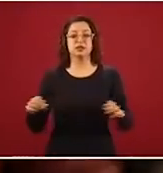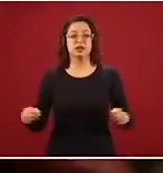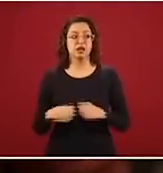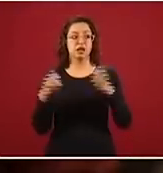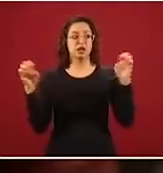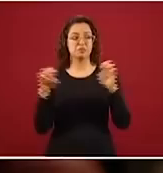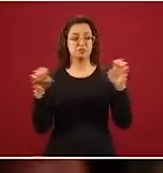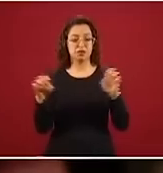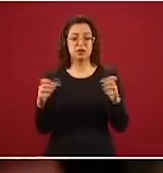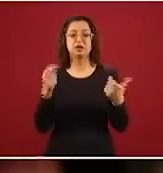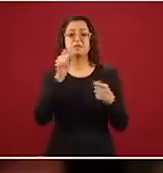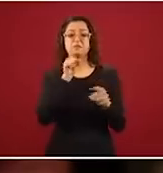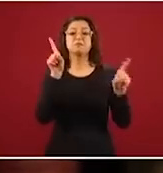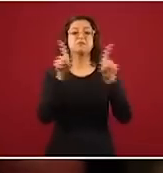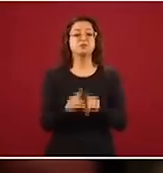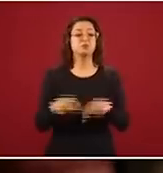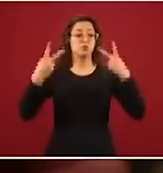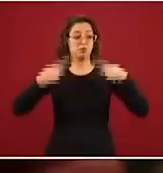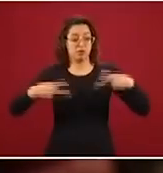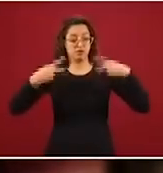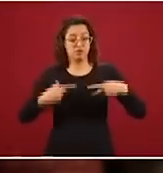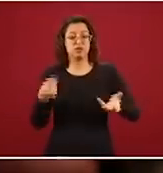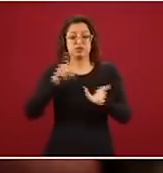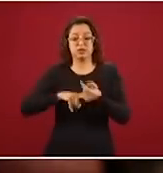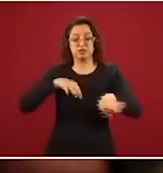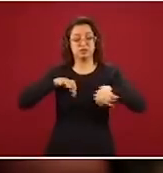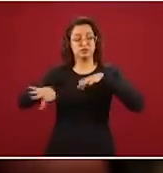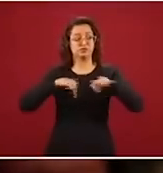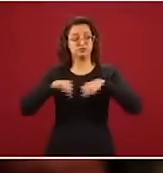el maltrato del personal a este